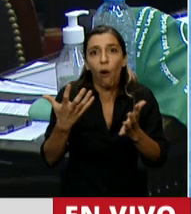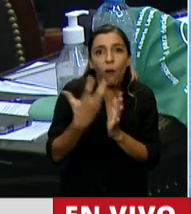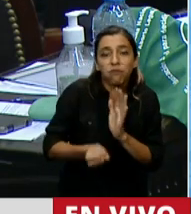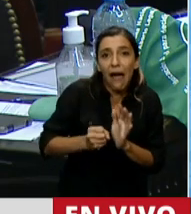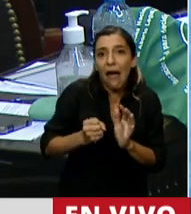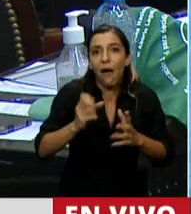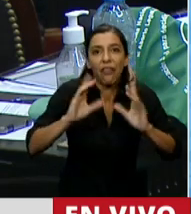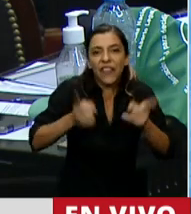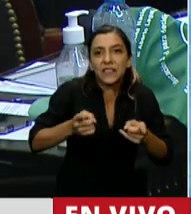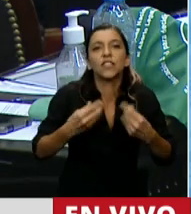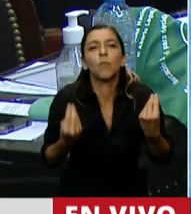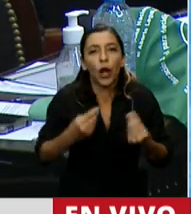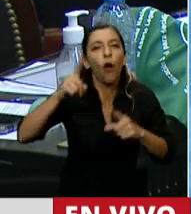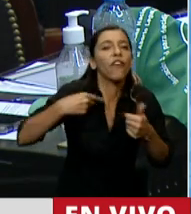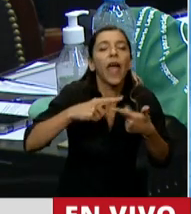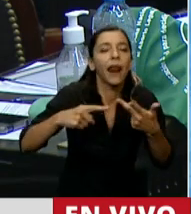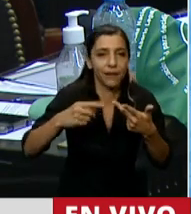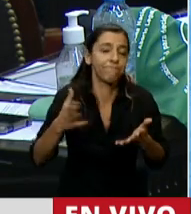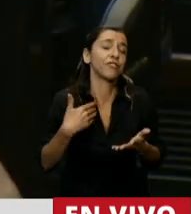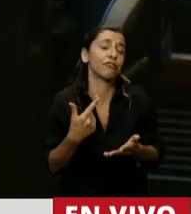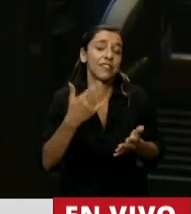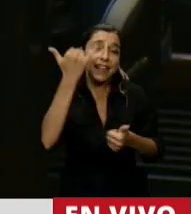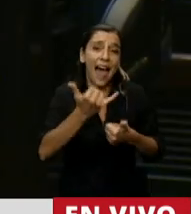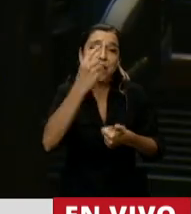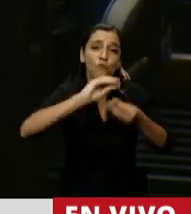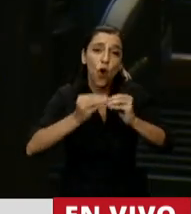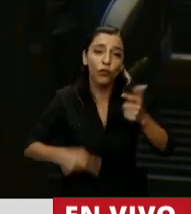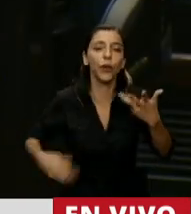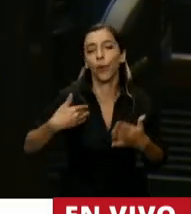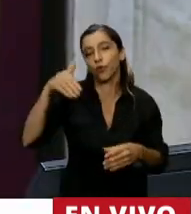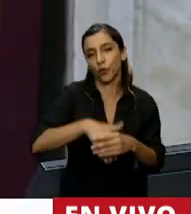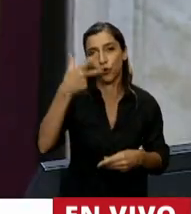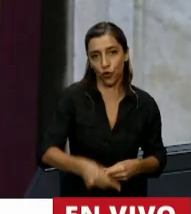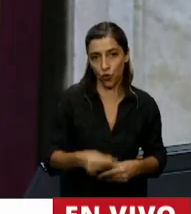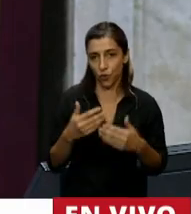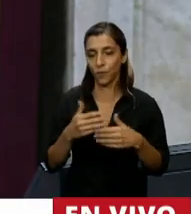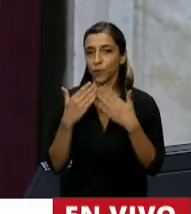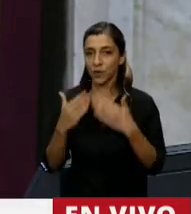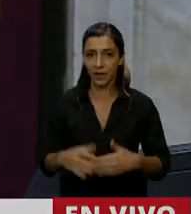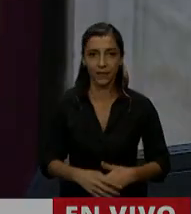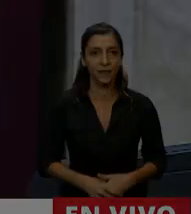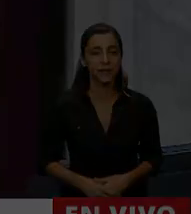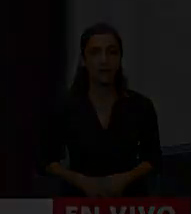presidente, por todo lo expuesto es que voy a votar en contra de este proyecto. Muchas gracias, diputada Rosso.